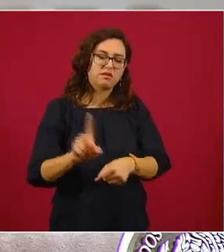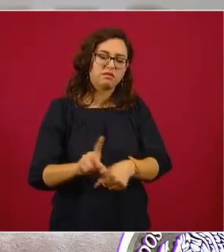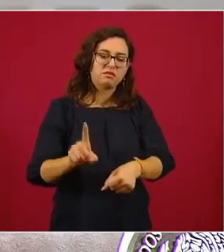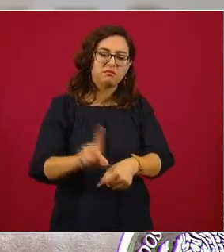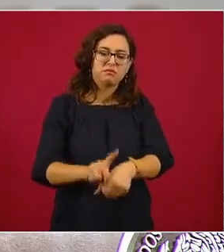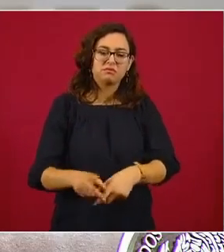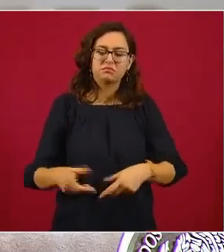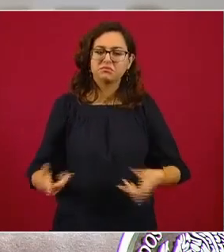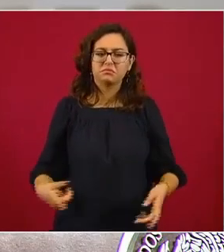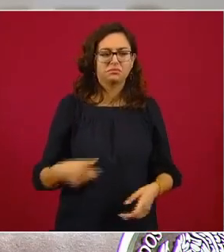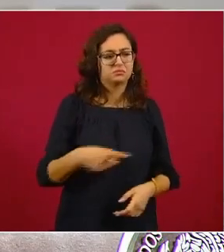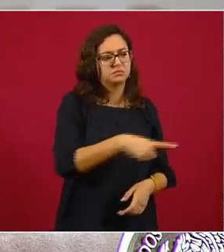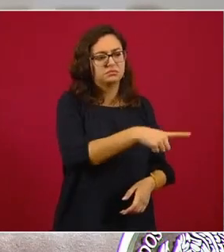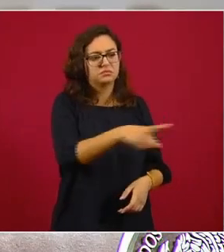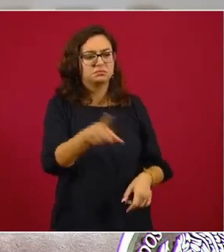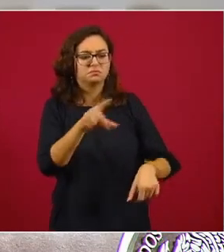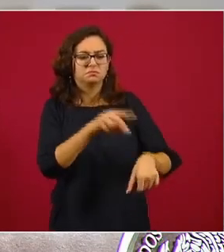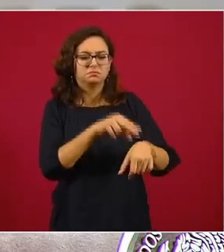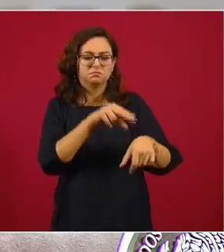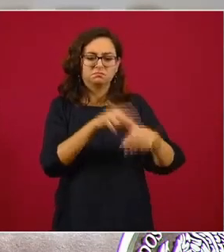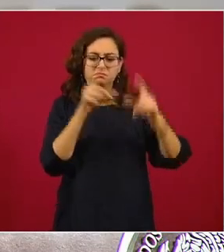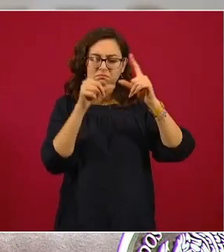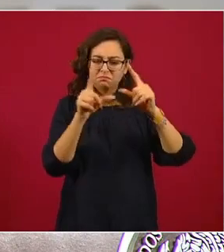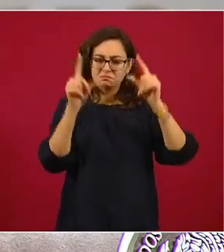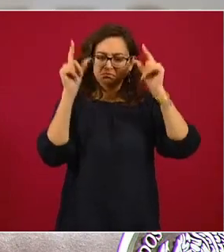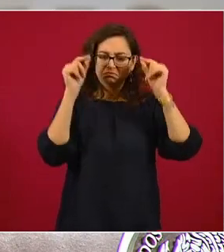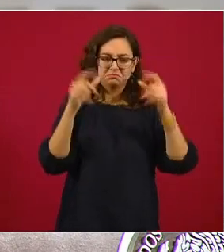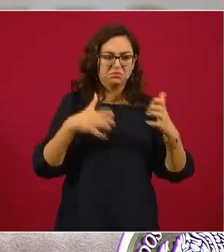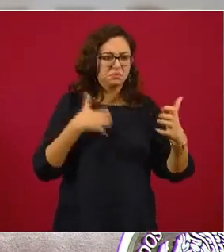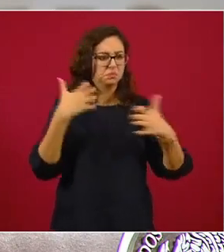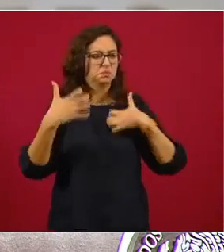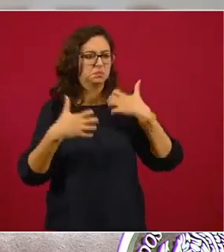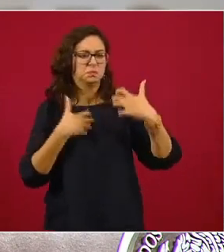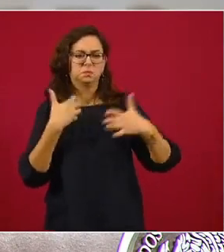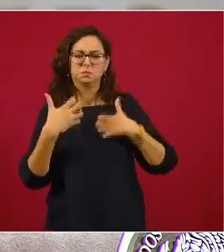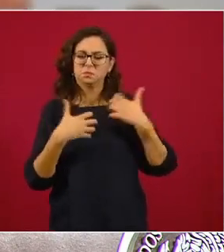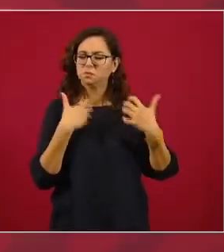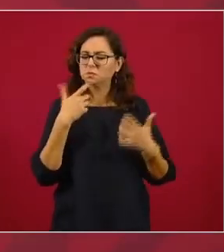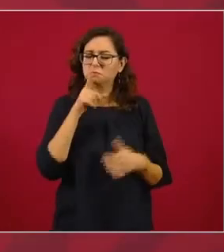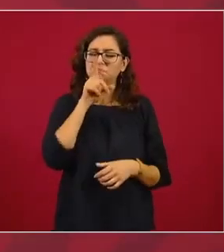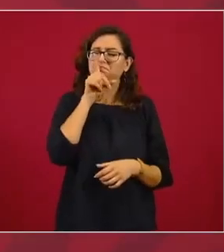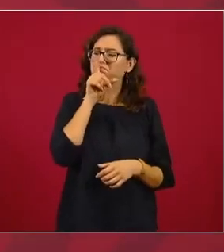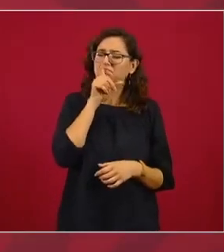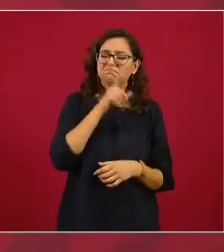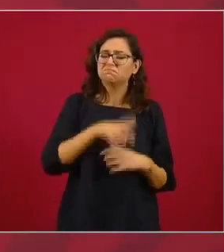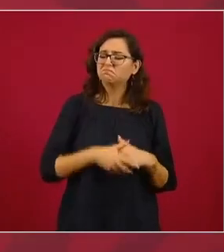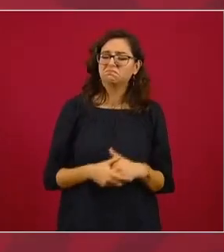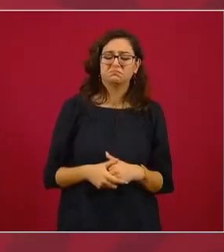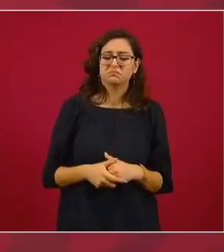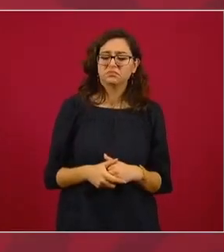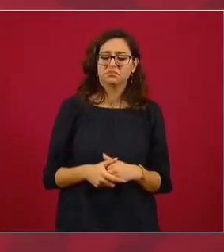no hay protestas de enfermeras, de médicos, están